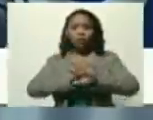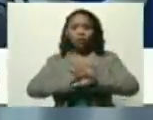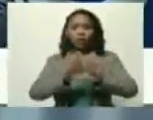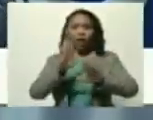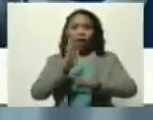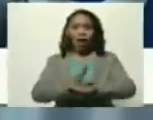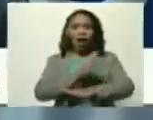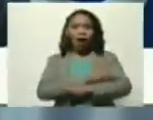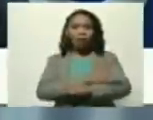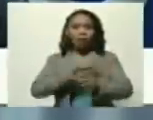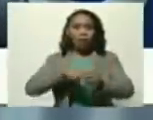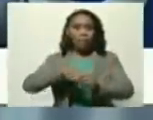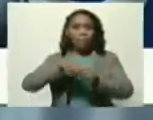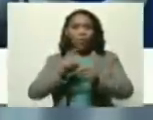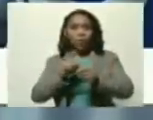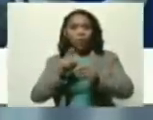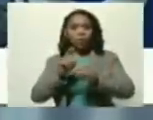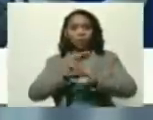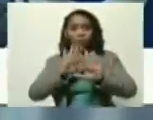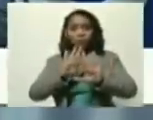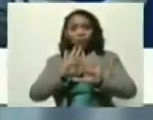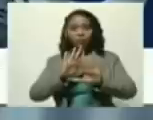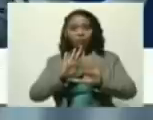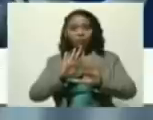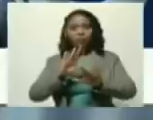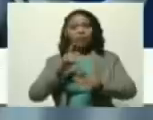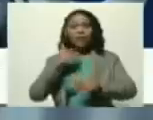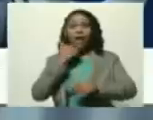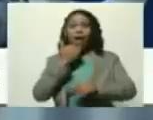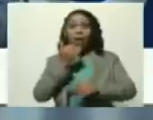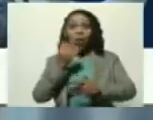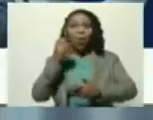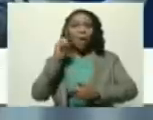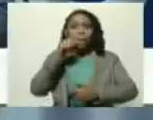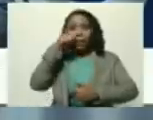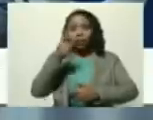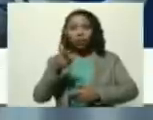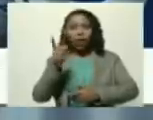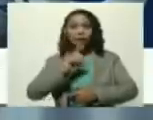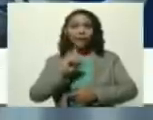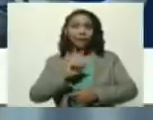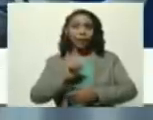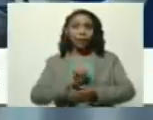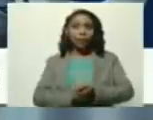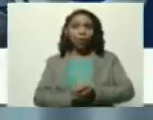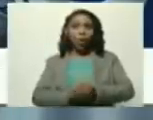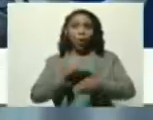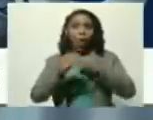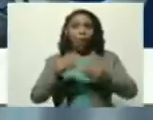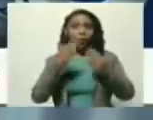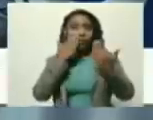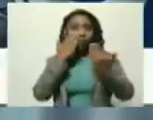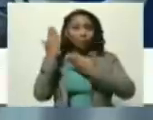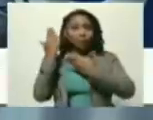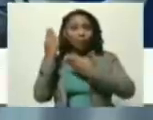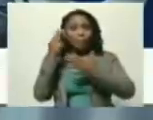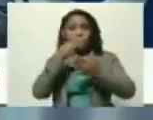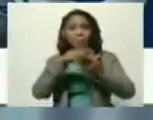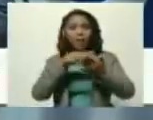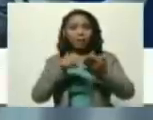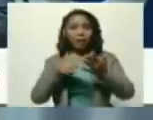previamente desincorporado, que efectivamente sea chatarra y no, como estamos viendo en algunos casos,